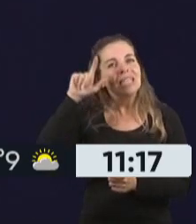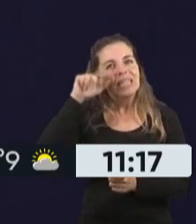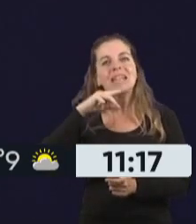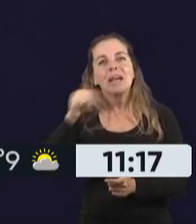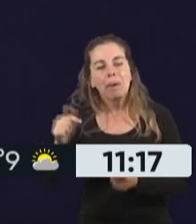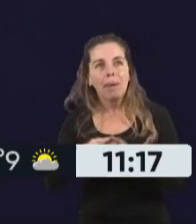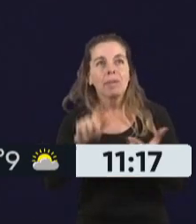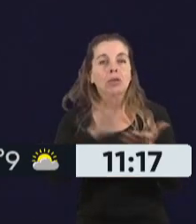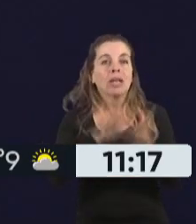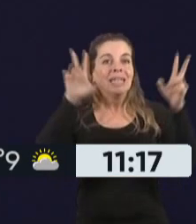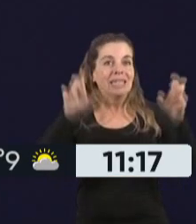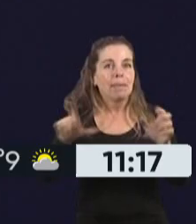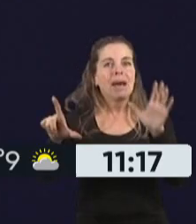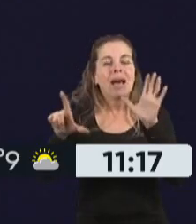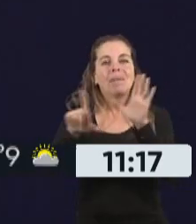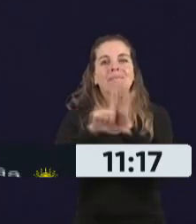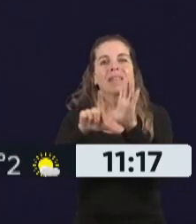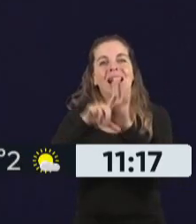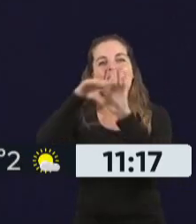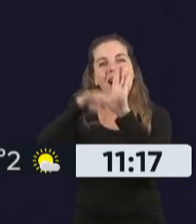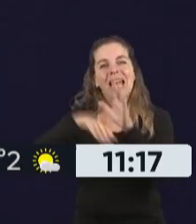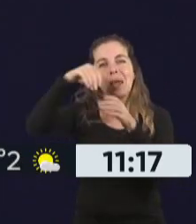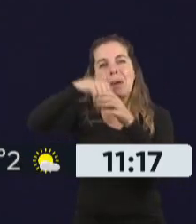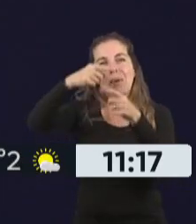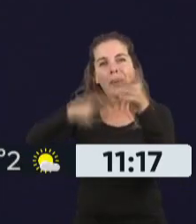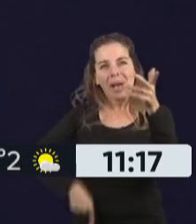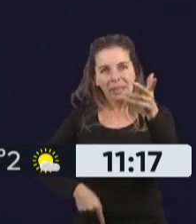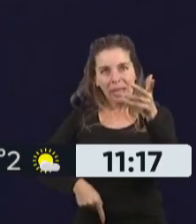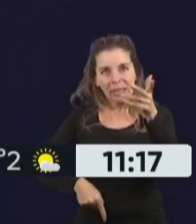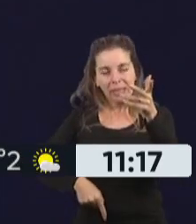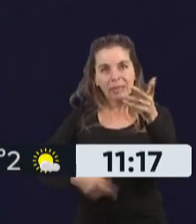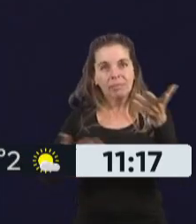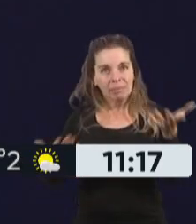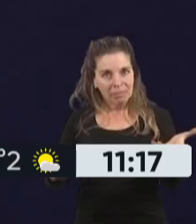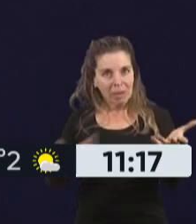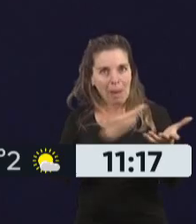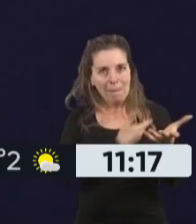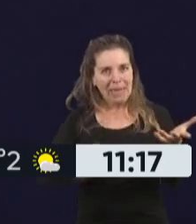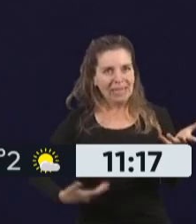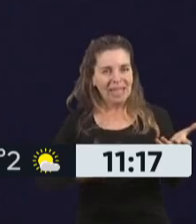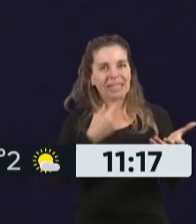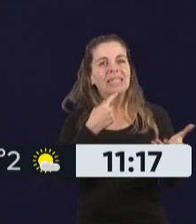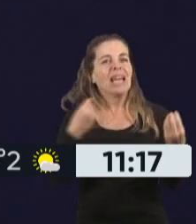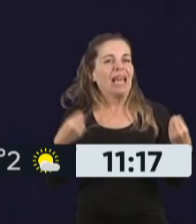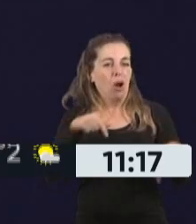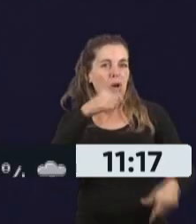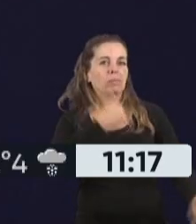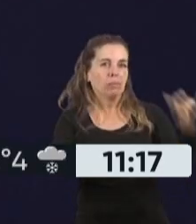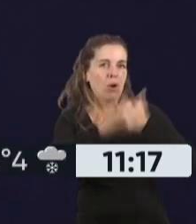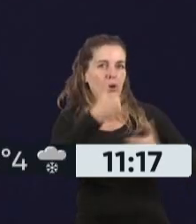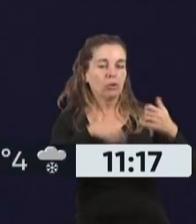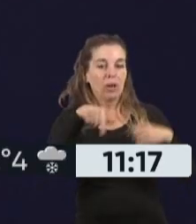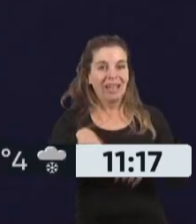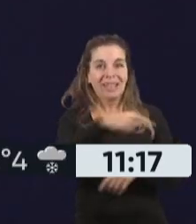la ley bases, que yo ya se los había comentado a ustedes, pero que el presidente no lo había hablado todavía en reunión de gabinete, que es esto de que esta semana